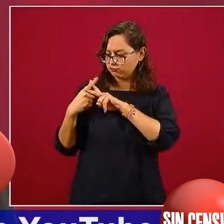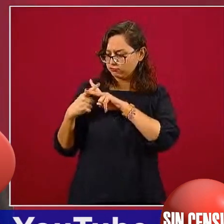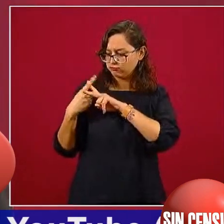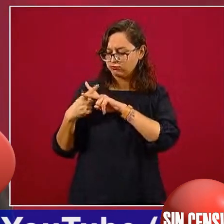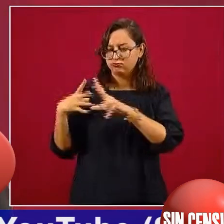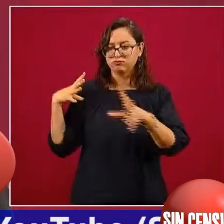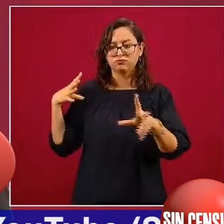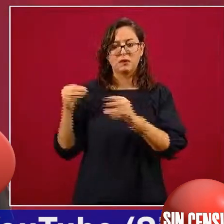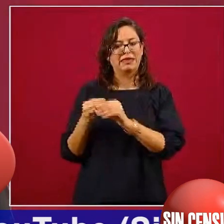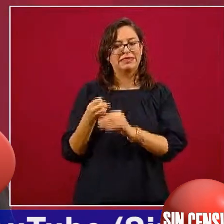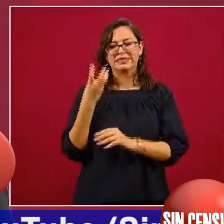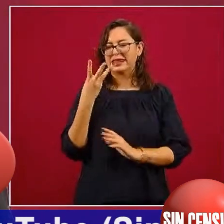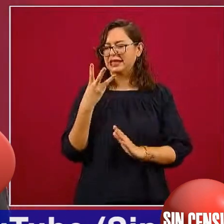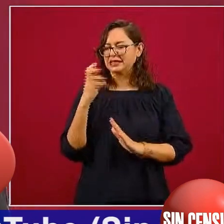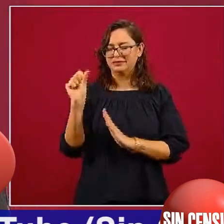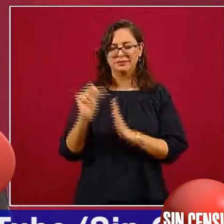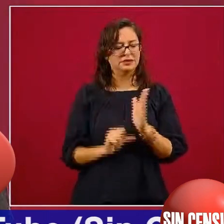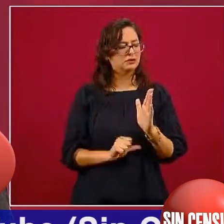3 meses peores.